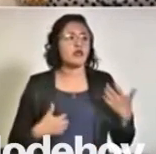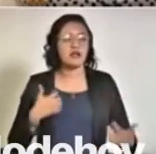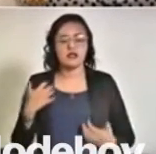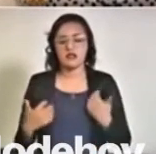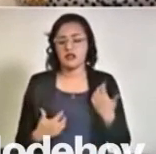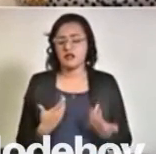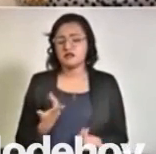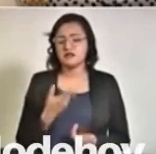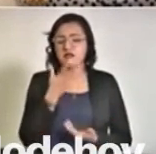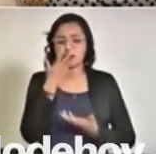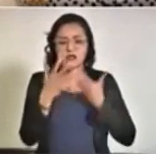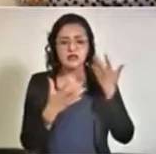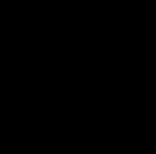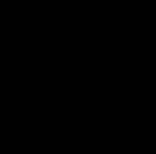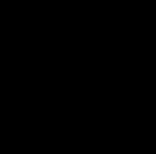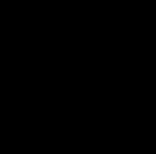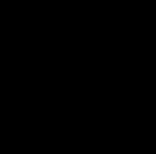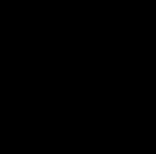sombrerazos